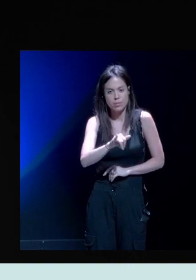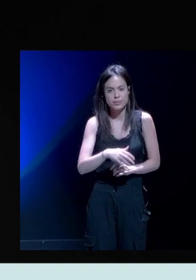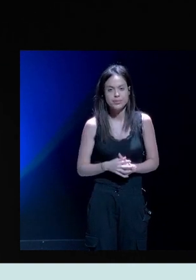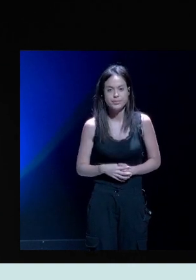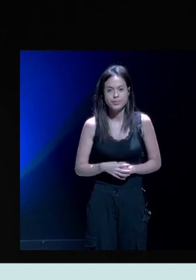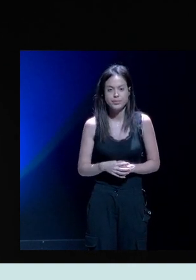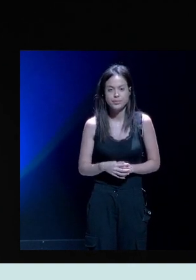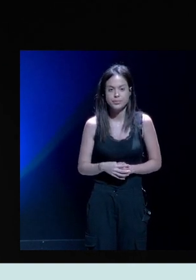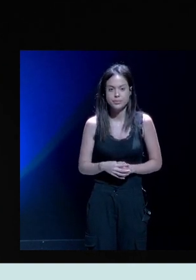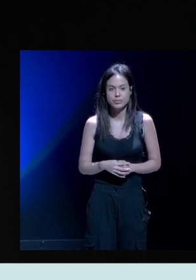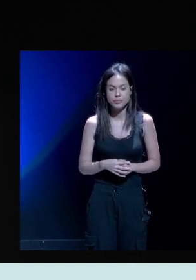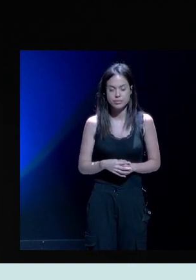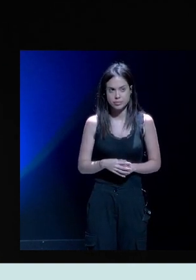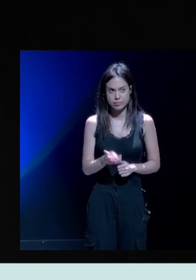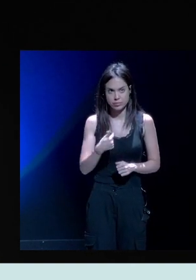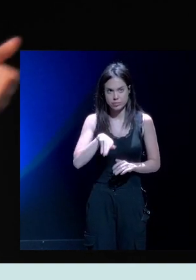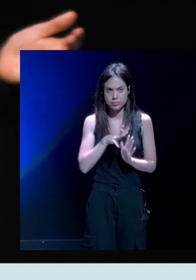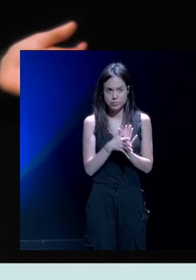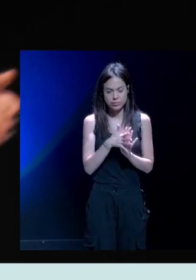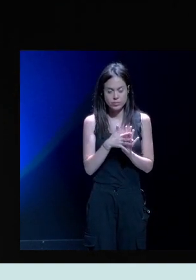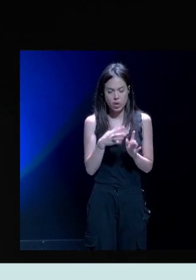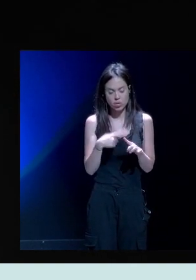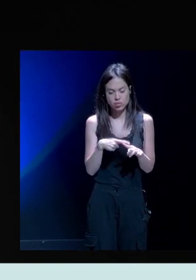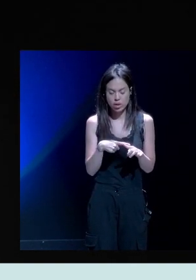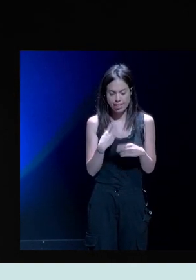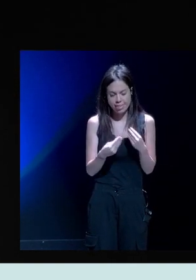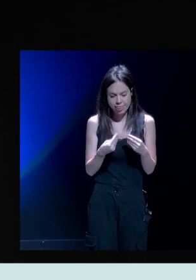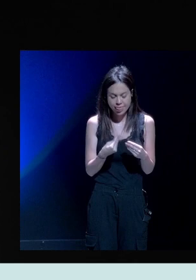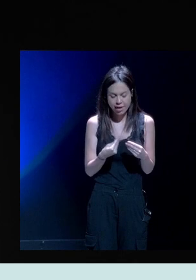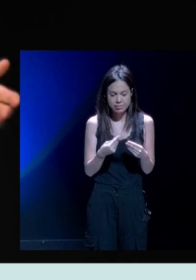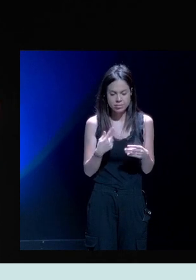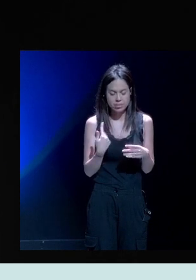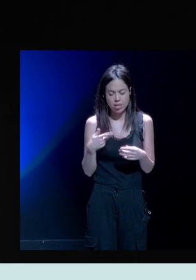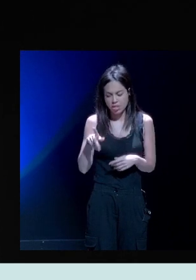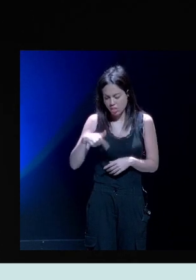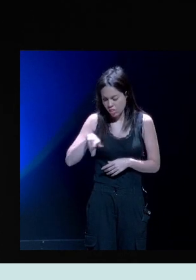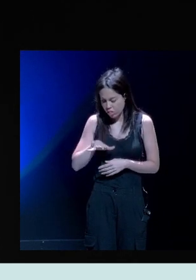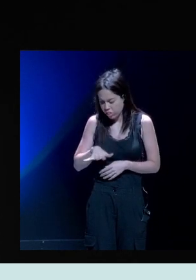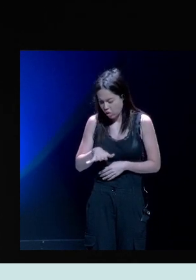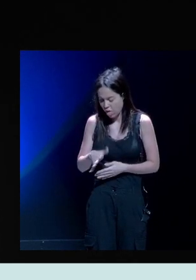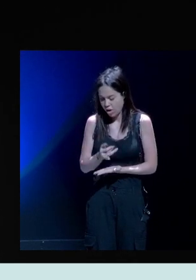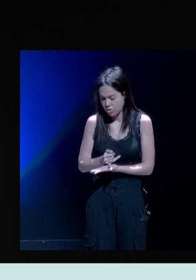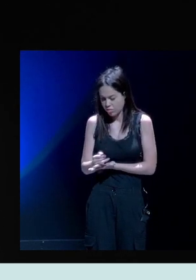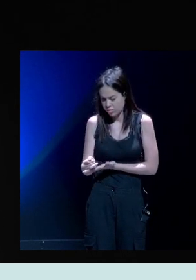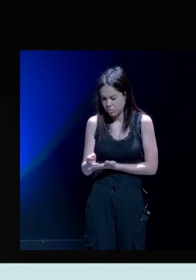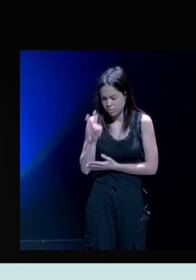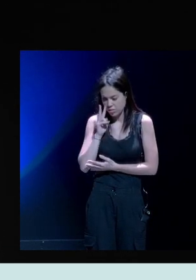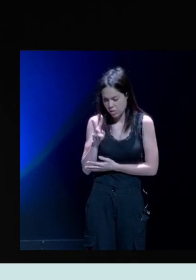Ahora bien, cuando hablamos de todo lo que hay que hacer en las zonas rurales y veo zonas